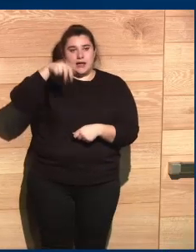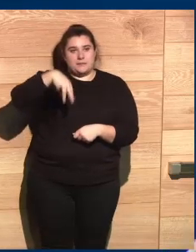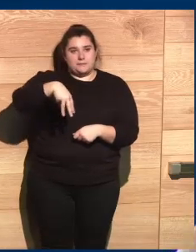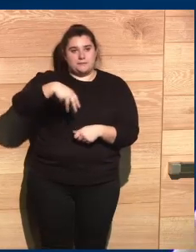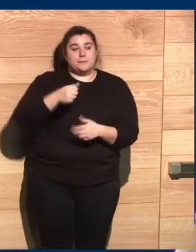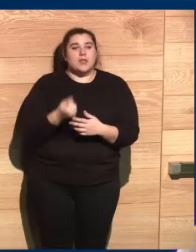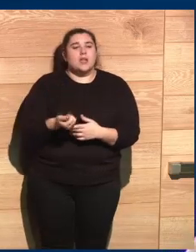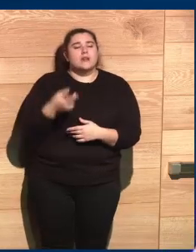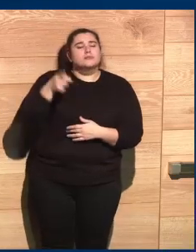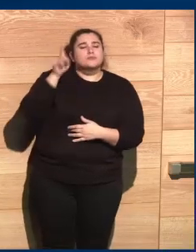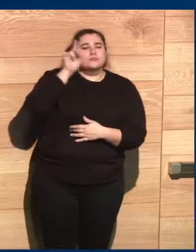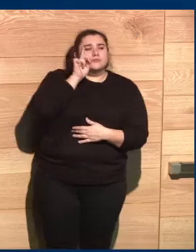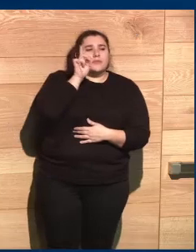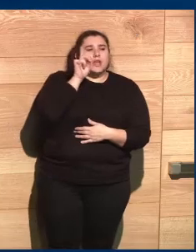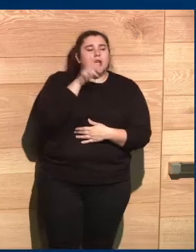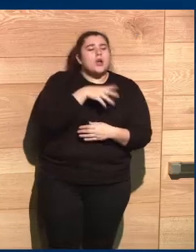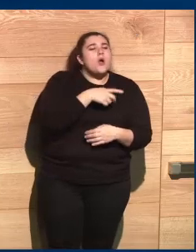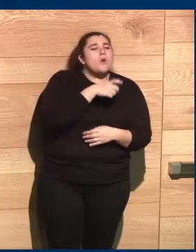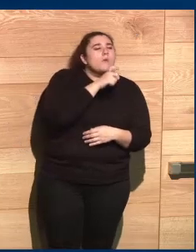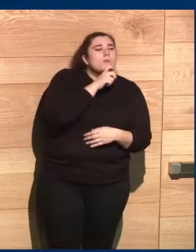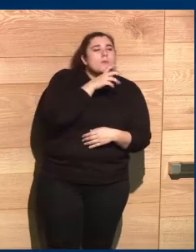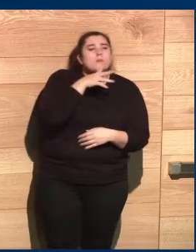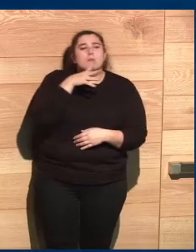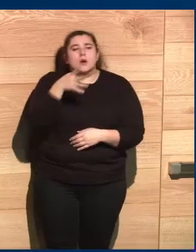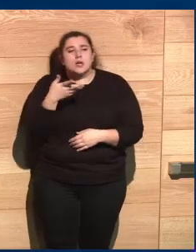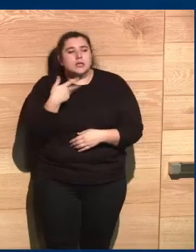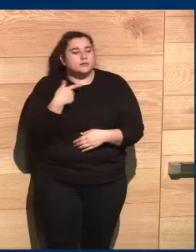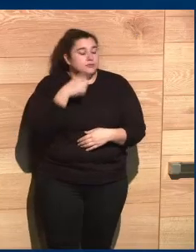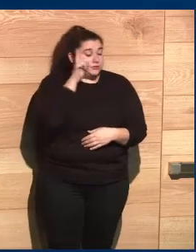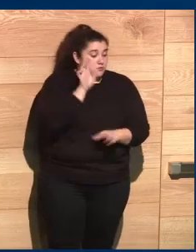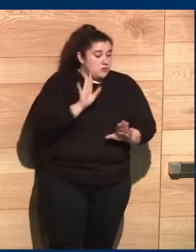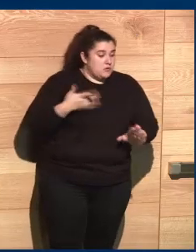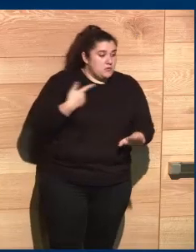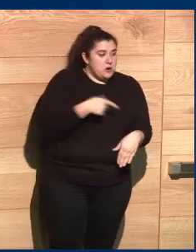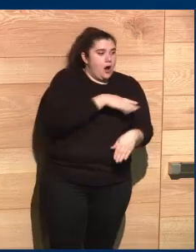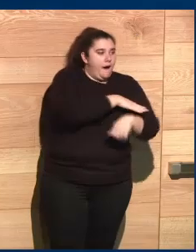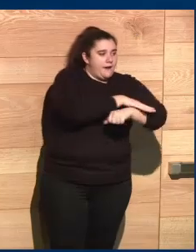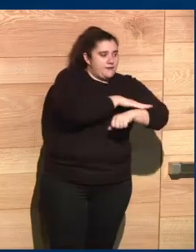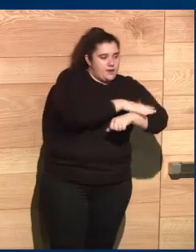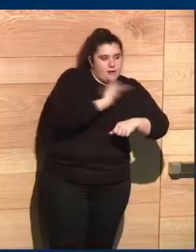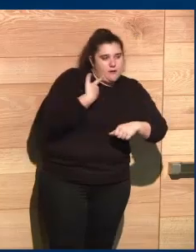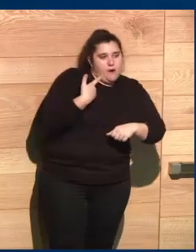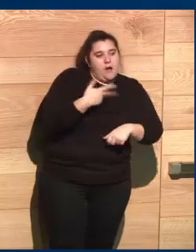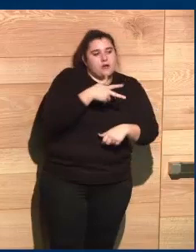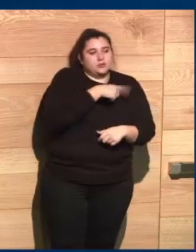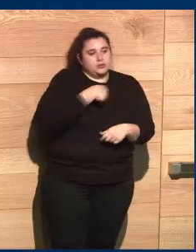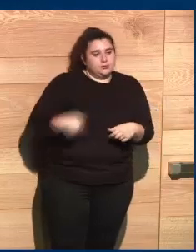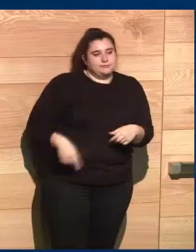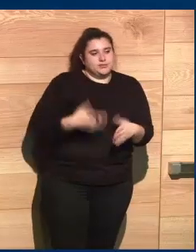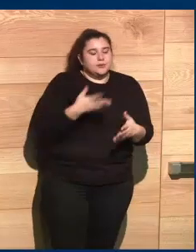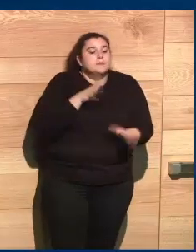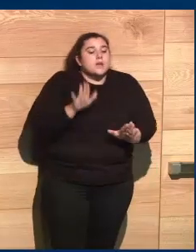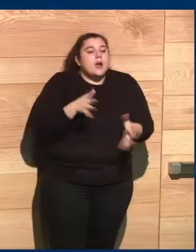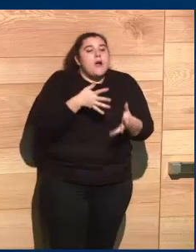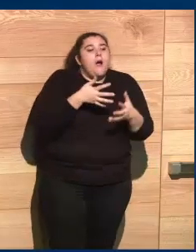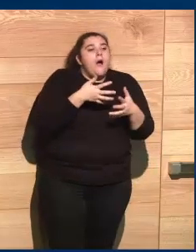No sabemos exactamente cómo o por qué, eso solo lo saben el gobierno chino y Valve, los demás, pero funciona. En China tú puedes